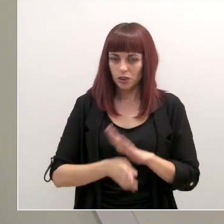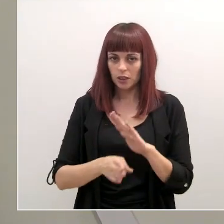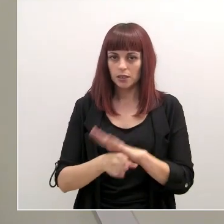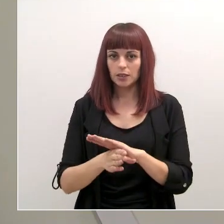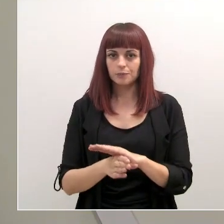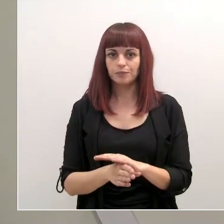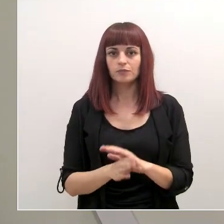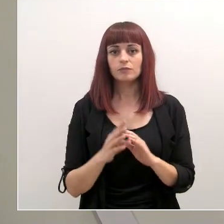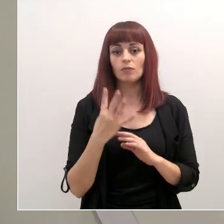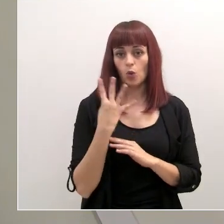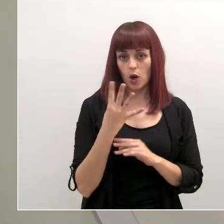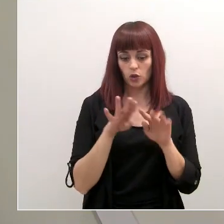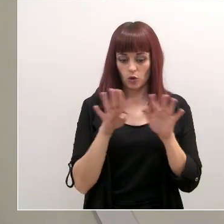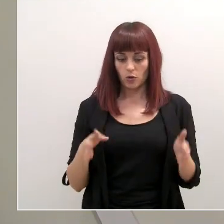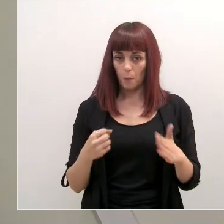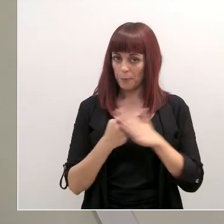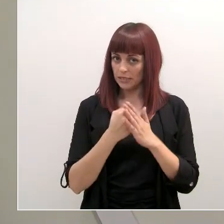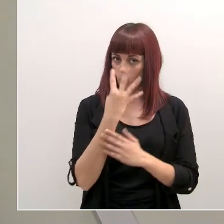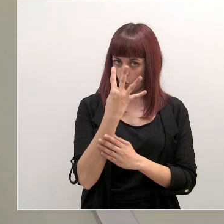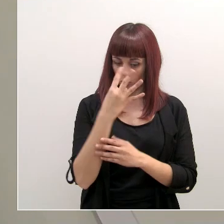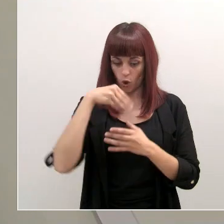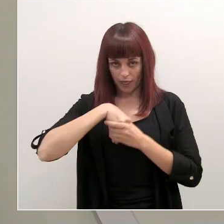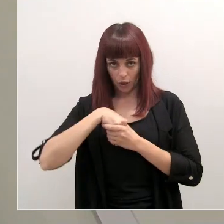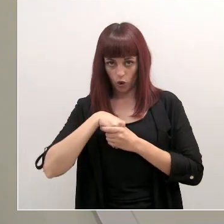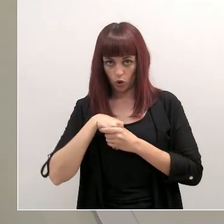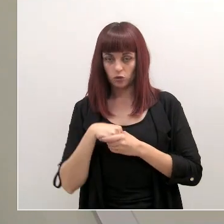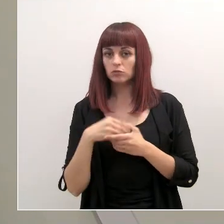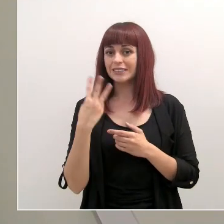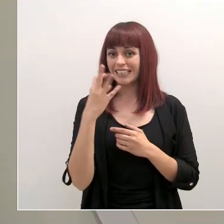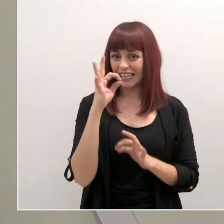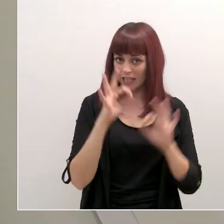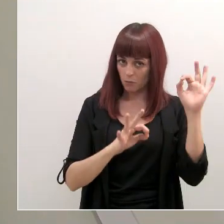en exterior en terraza, 30% en interiores. Lo que hemos hecho es